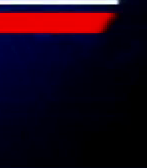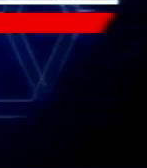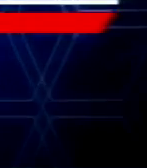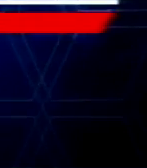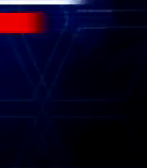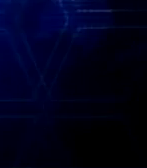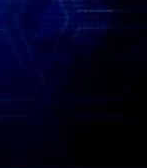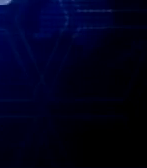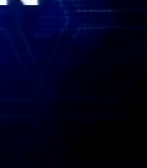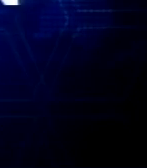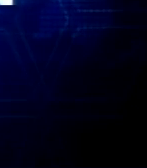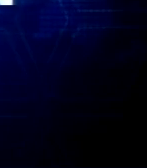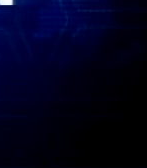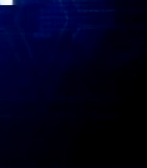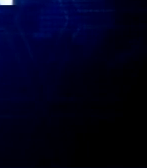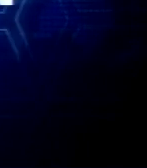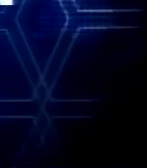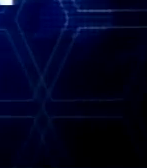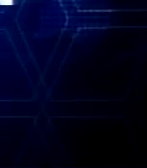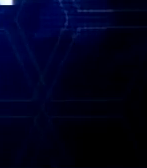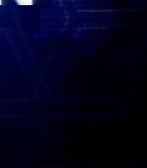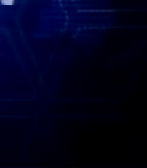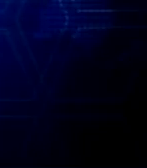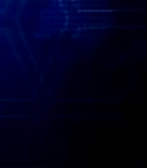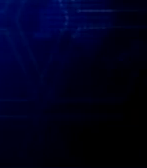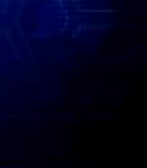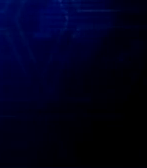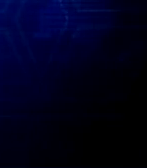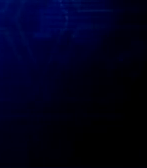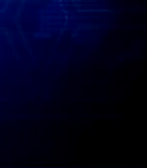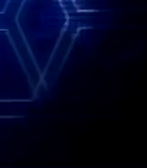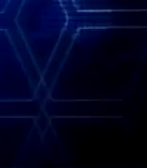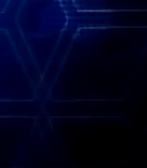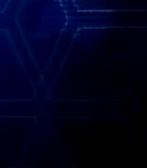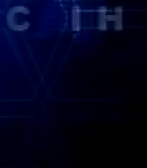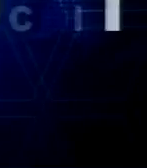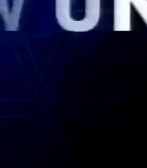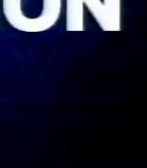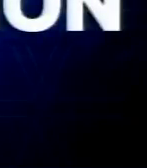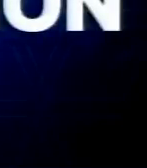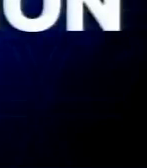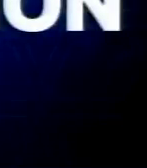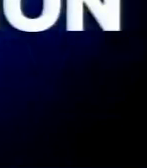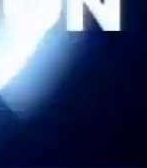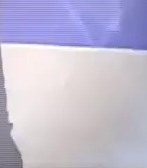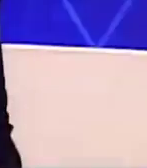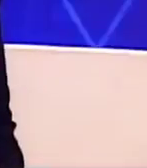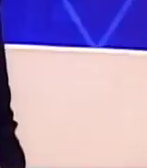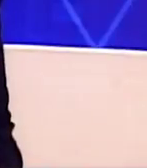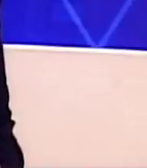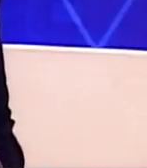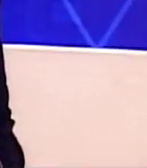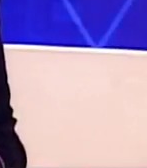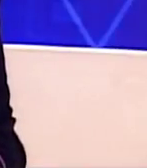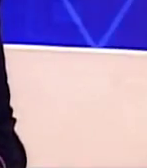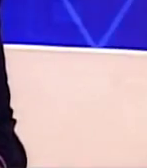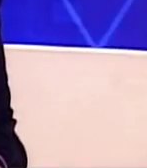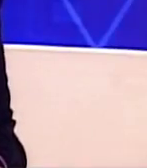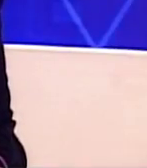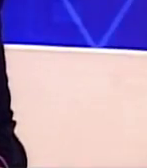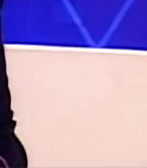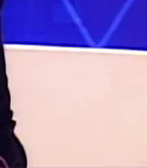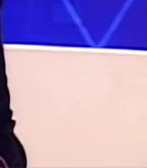Entrevista Venevisión. Líder en opinión. Por tu canal independiente, Venevisión. Muchísimas gracias